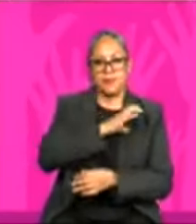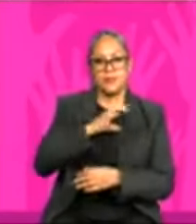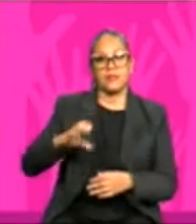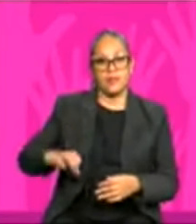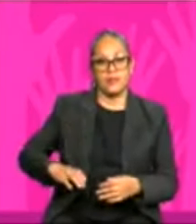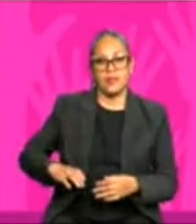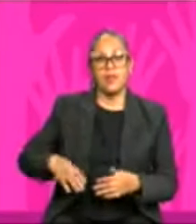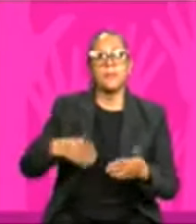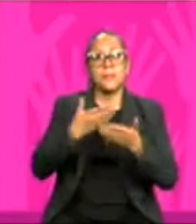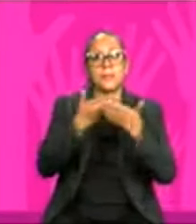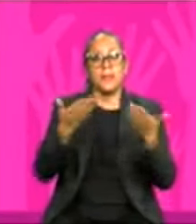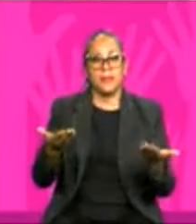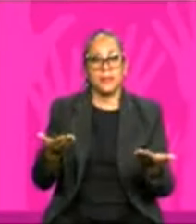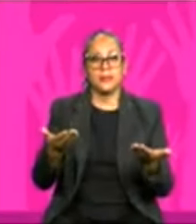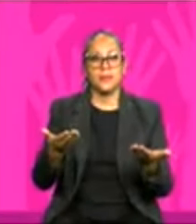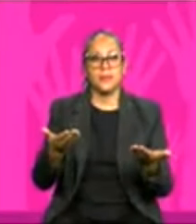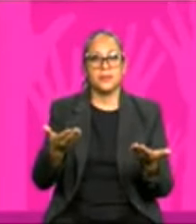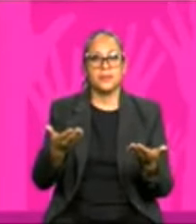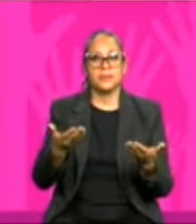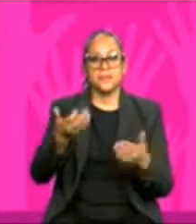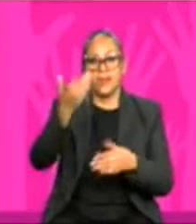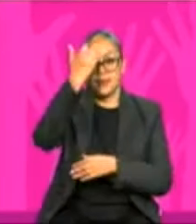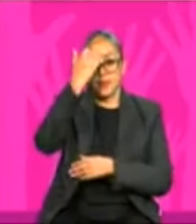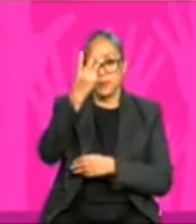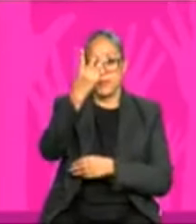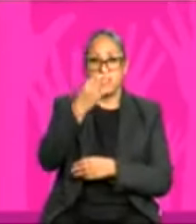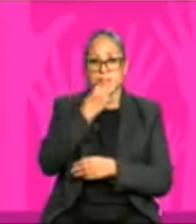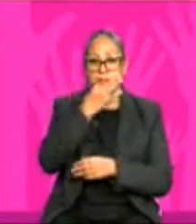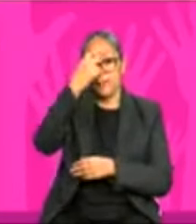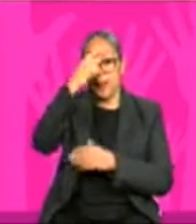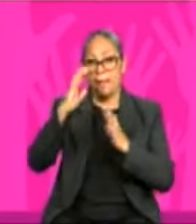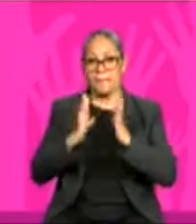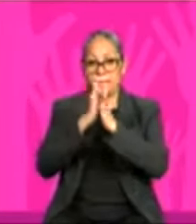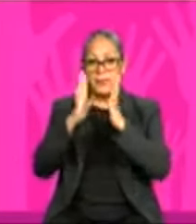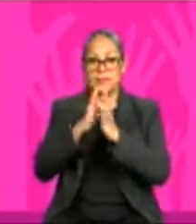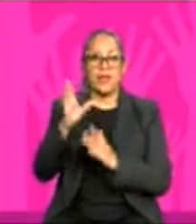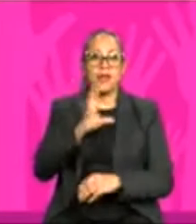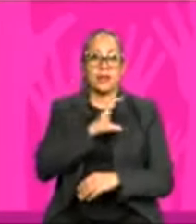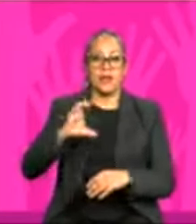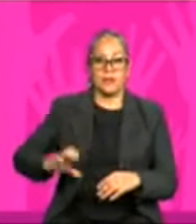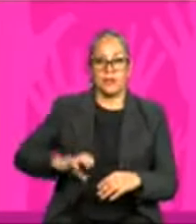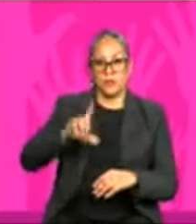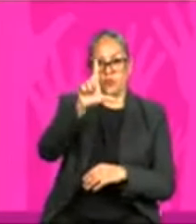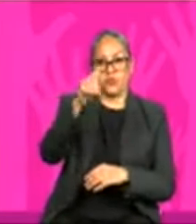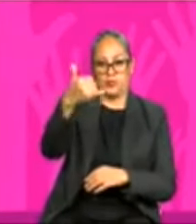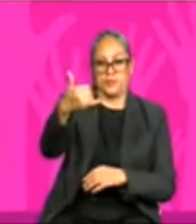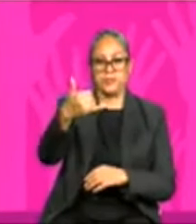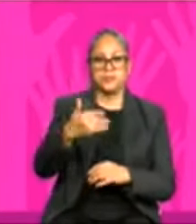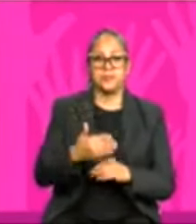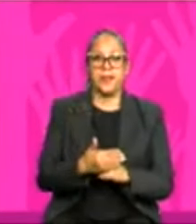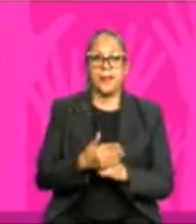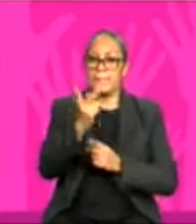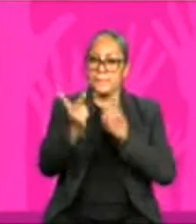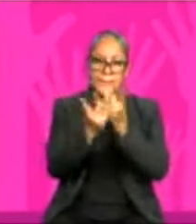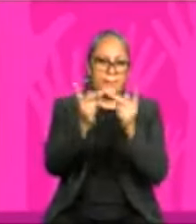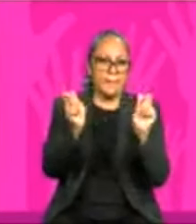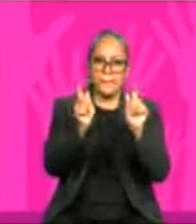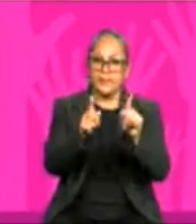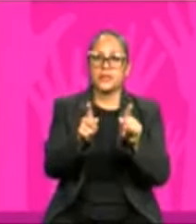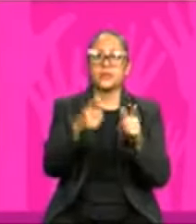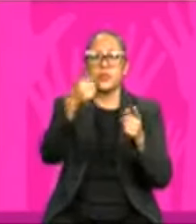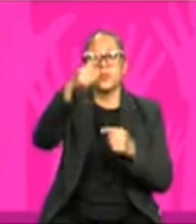candidata. Vamos ahora con el tiempo de 3 minutos de participación para la candidata Lucía Mesa Guzmán. La pregunta es la misma.